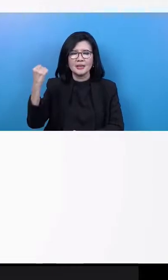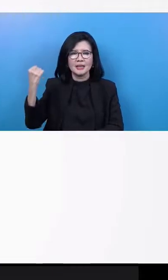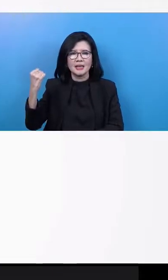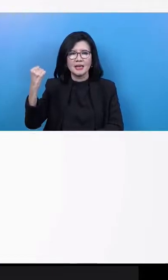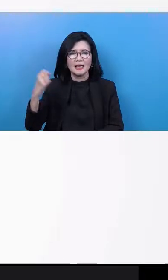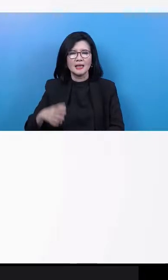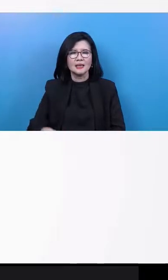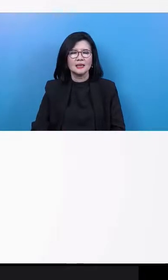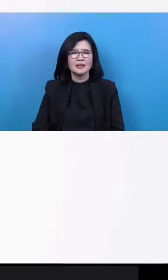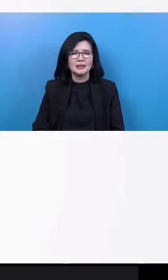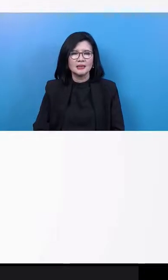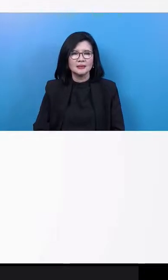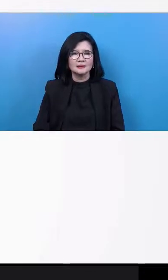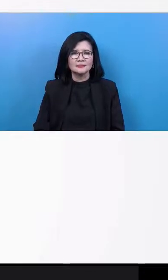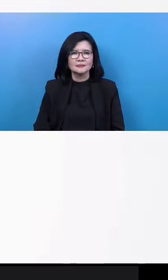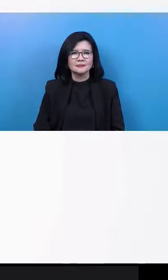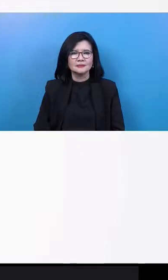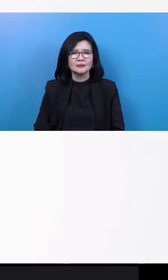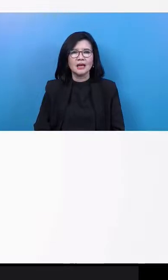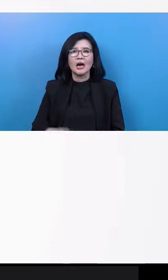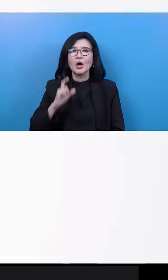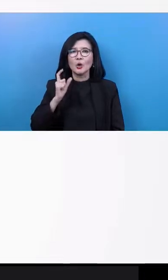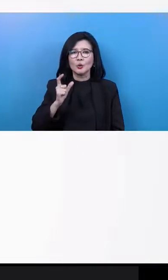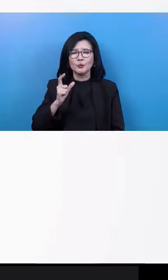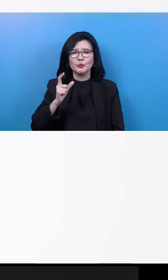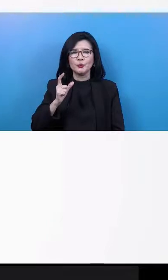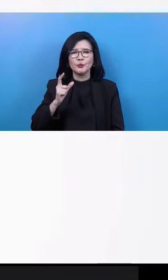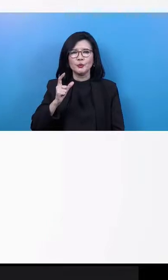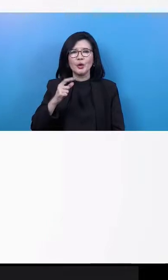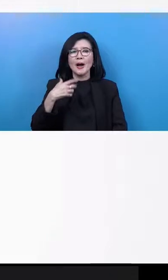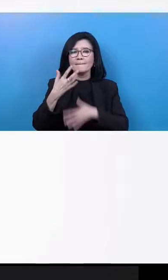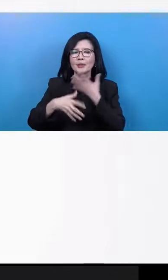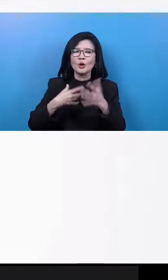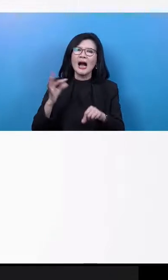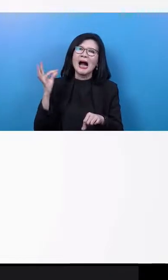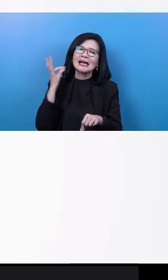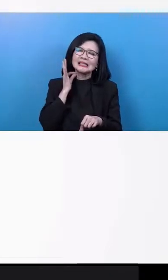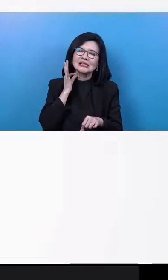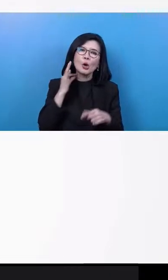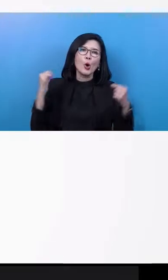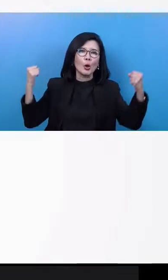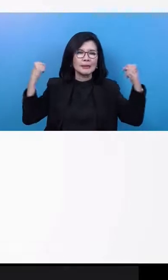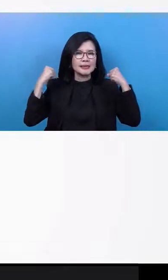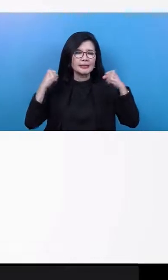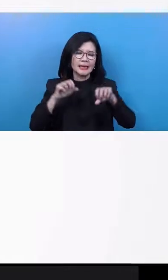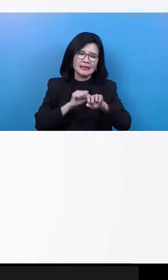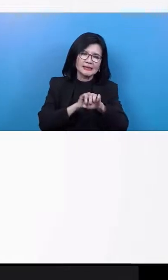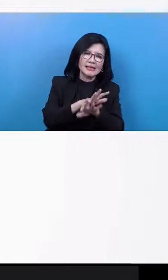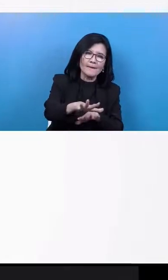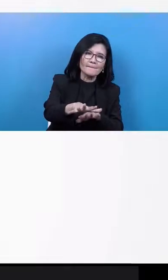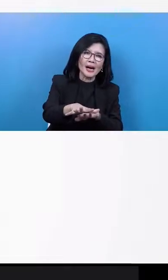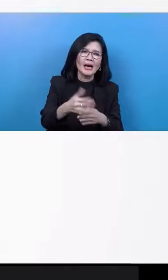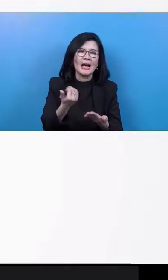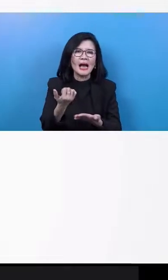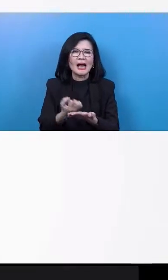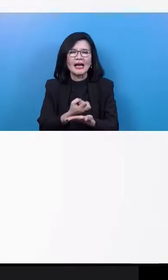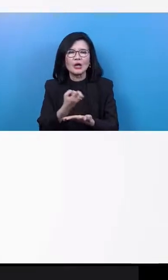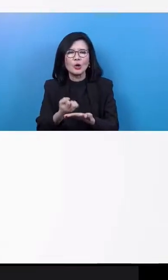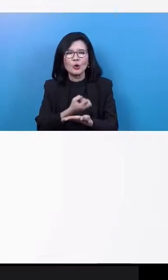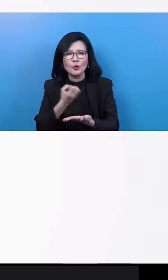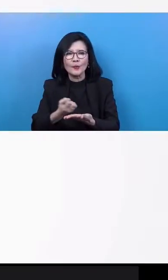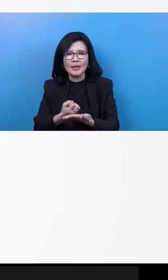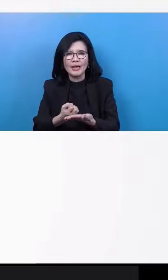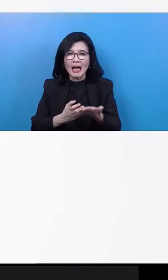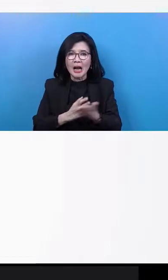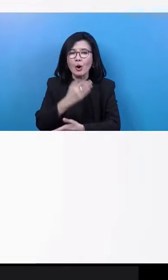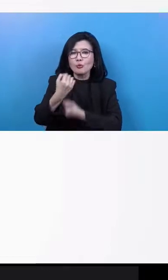impacto económico y el impacto social. A través de estos esfuerzos, de forma conjunta, los